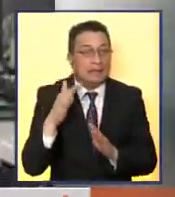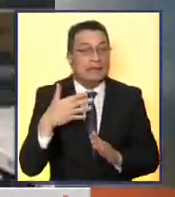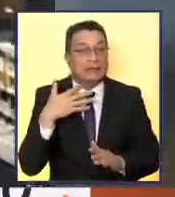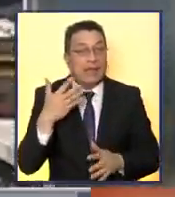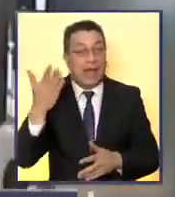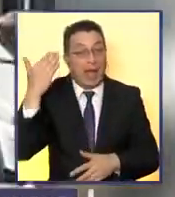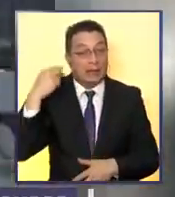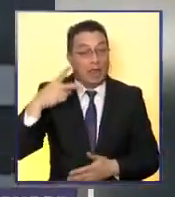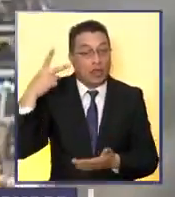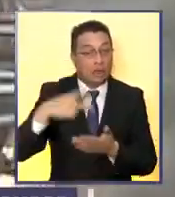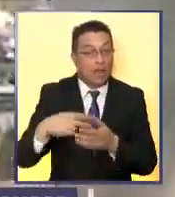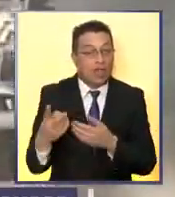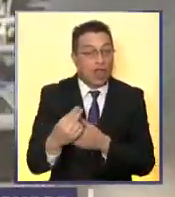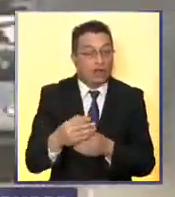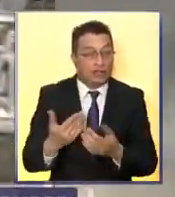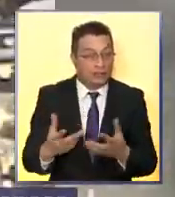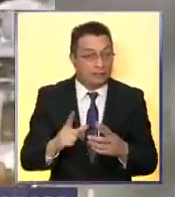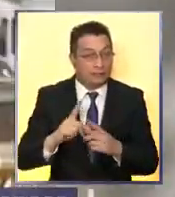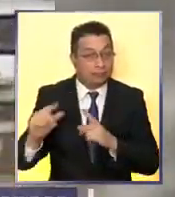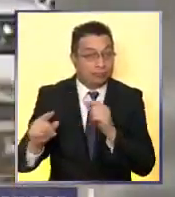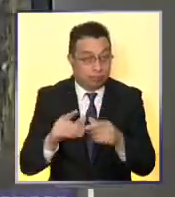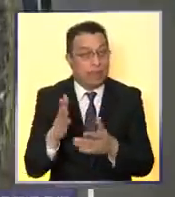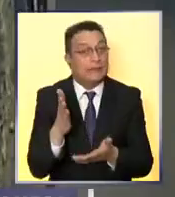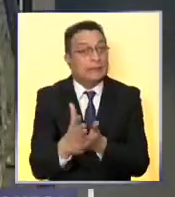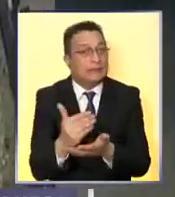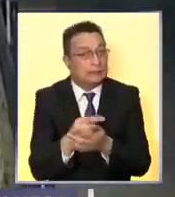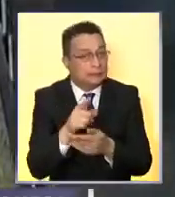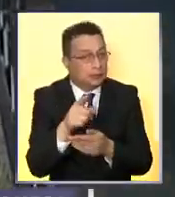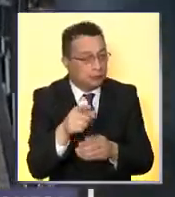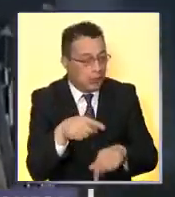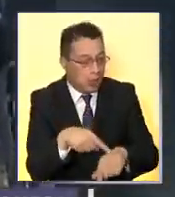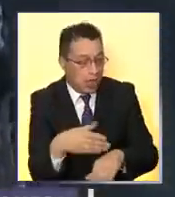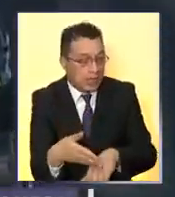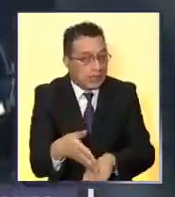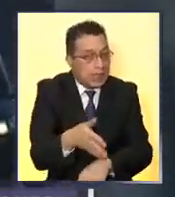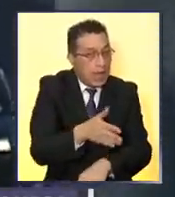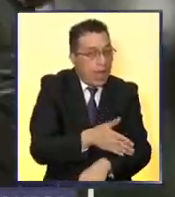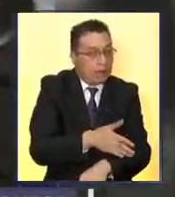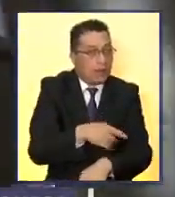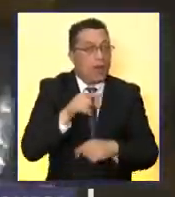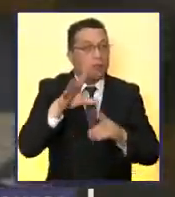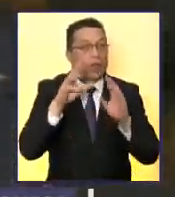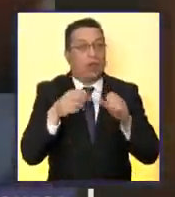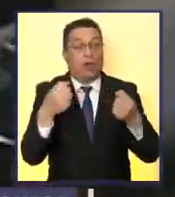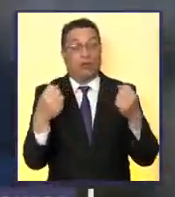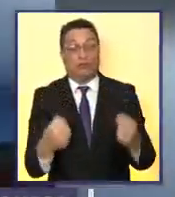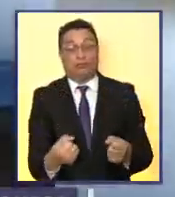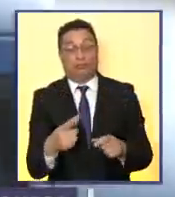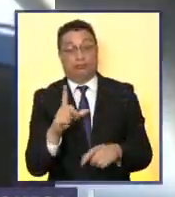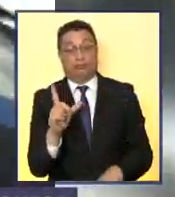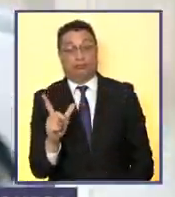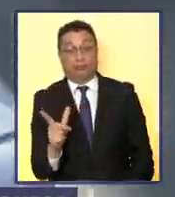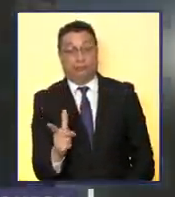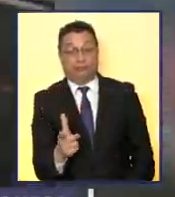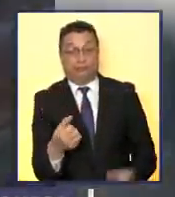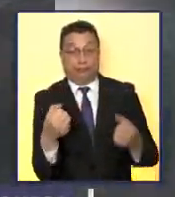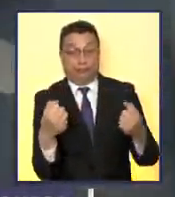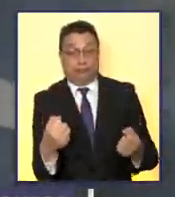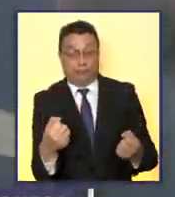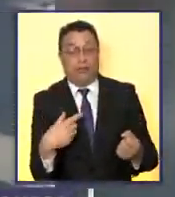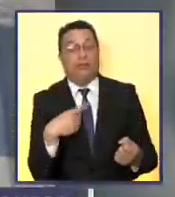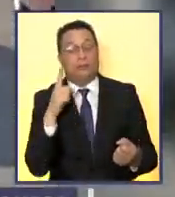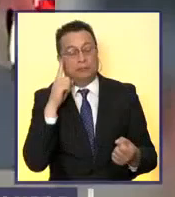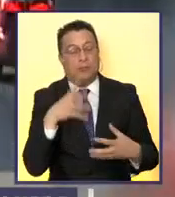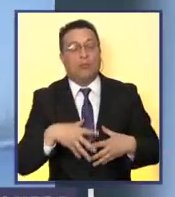en el 2012 así que planifique bien su viaje y cuando esté parado durante un buen rato en un taco finales